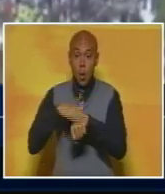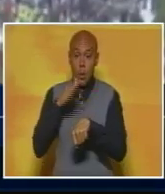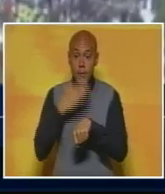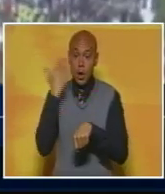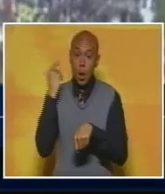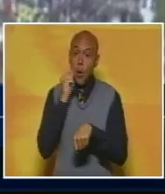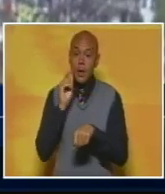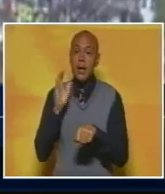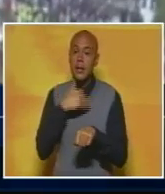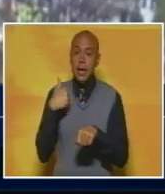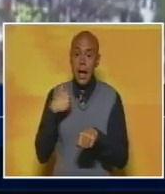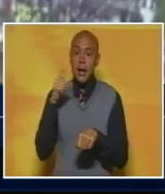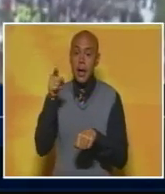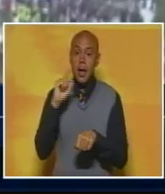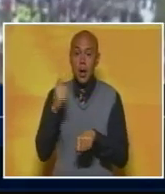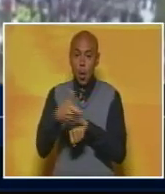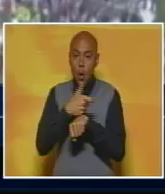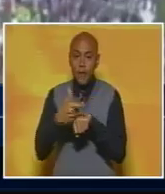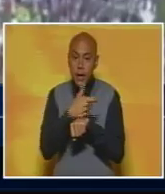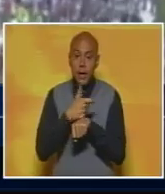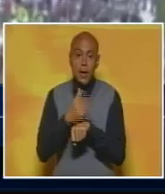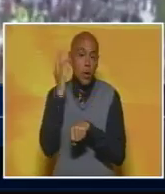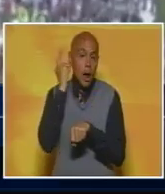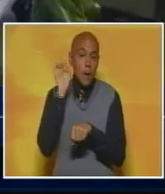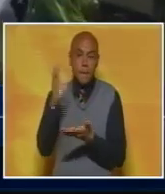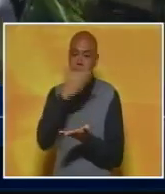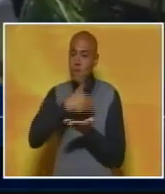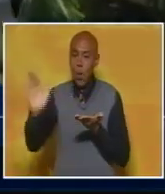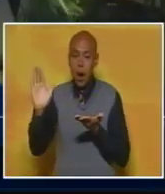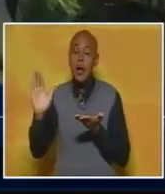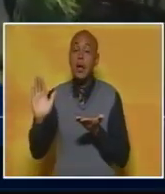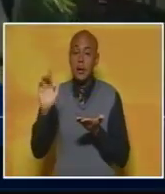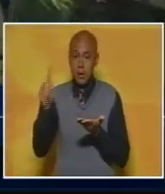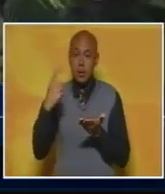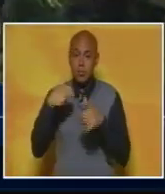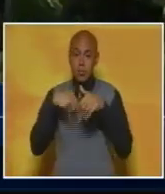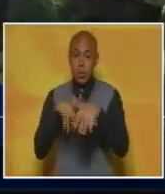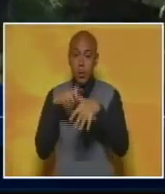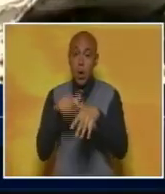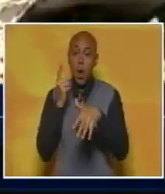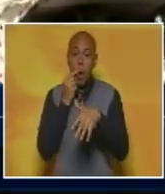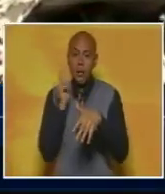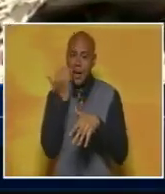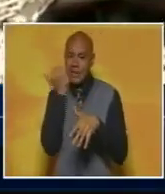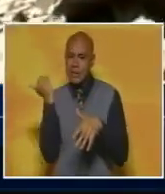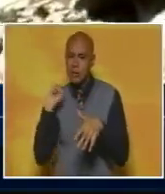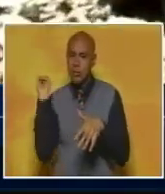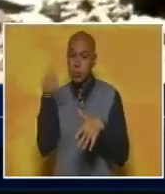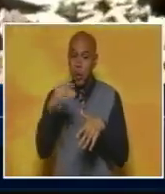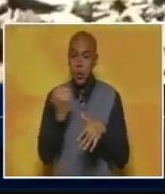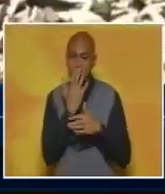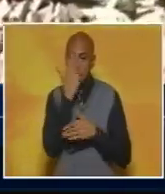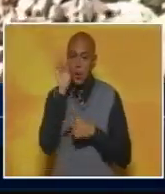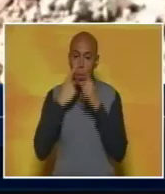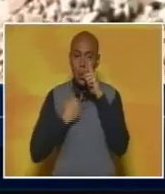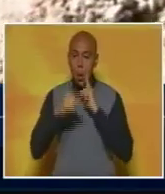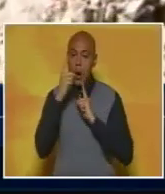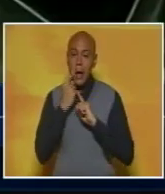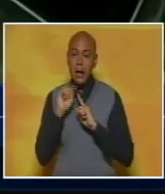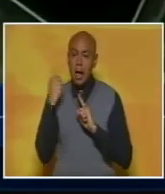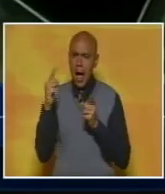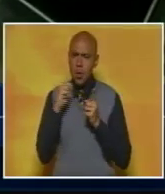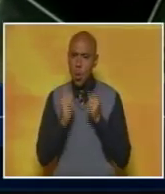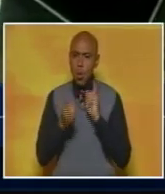para pedir la renuncia de la gobernadora de la isla, Wanda Vázquez. Los manifestantes fueron dispersados con gases lacrimógenos después de que estos